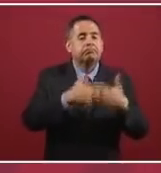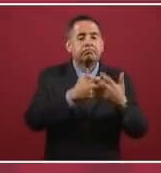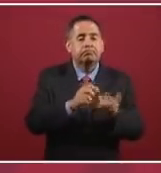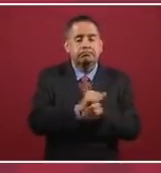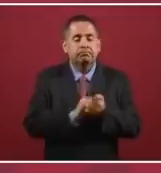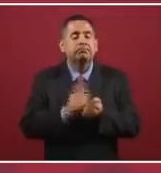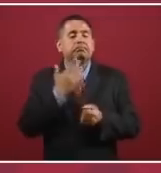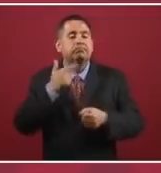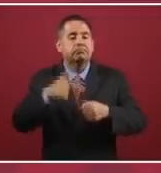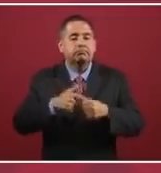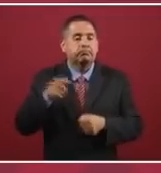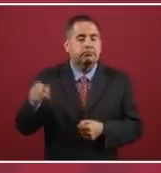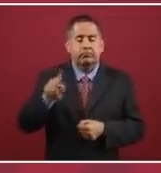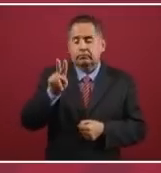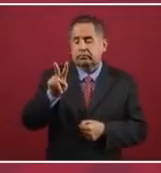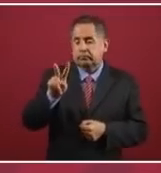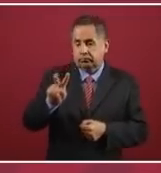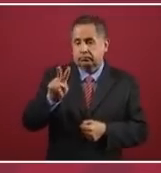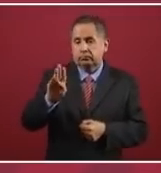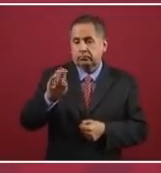Bocas.